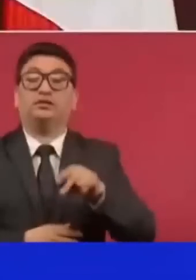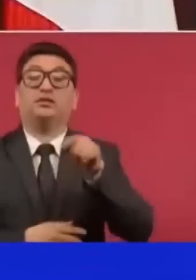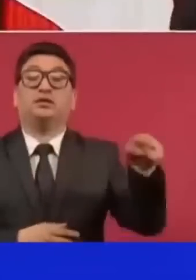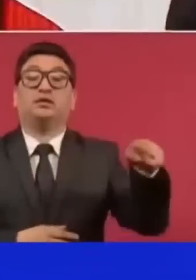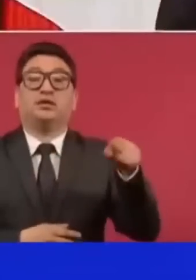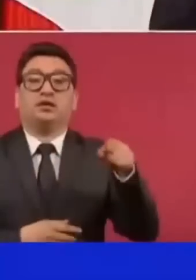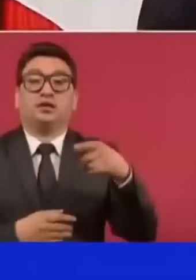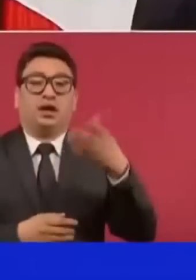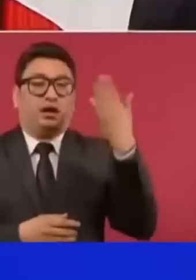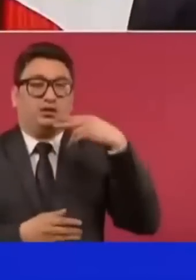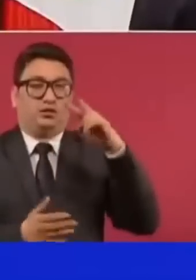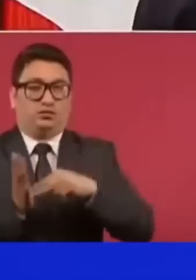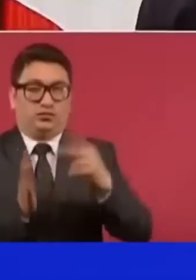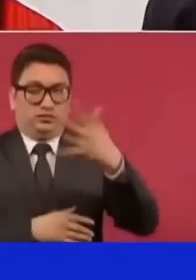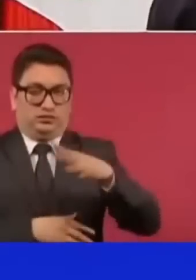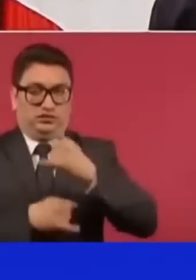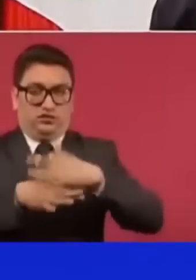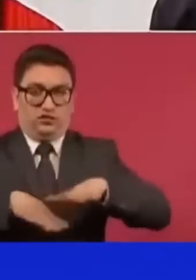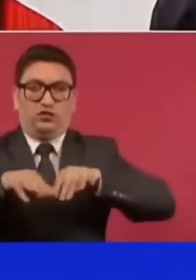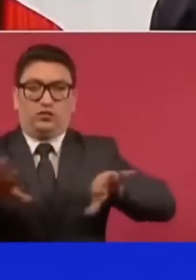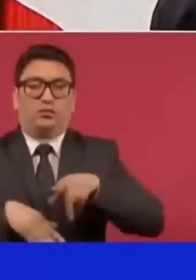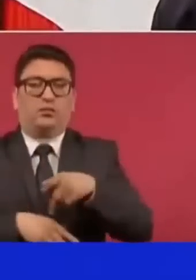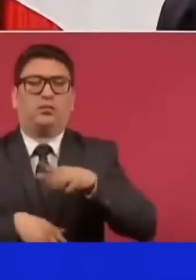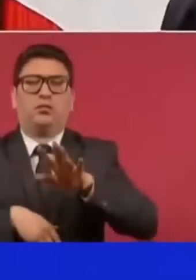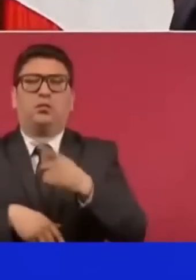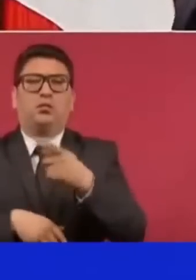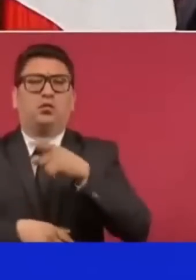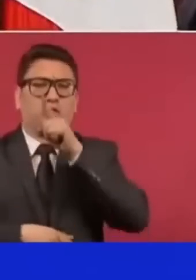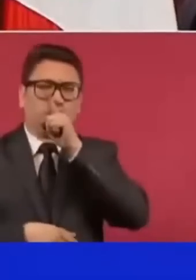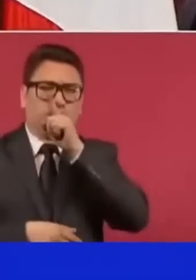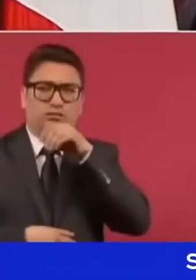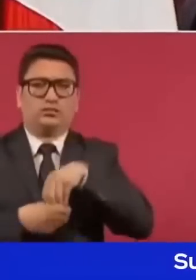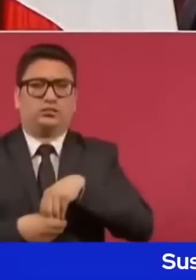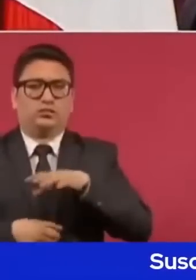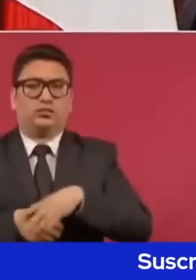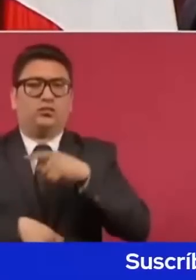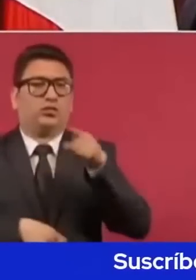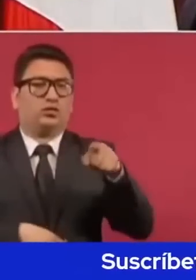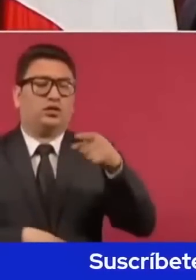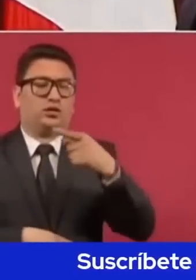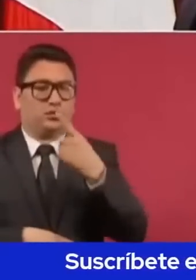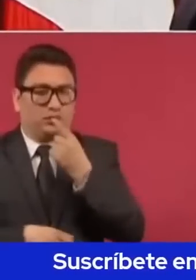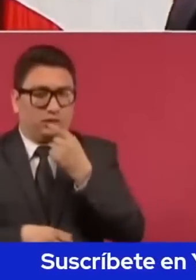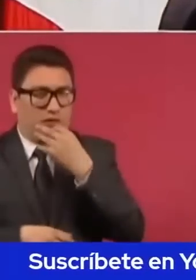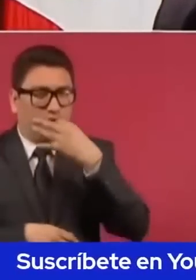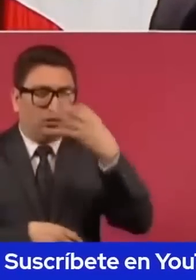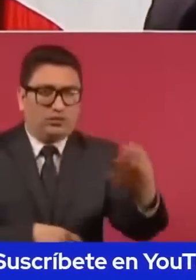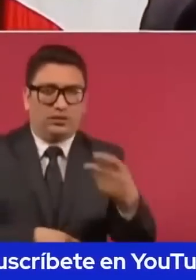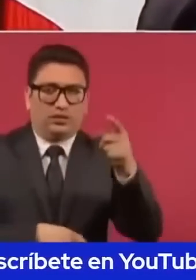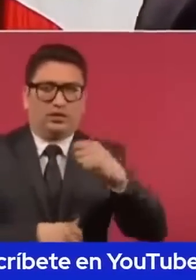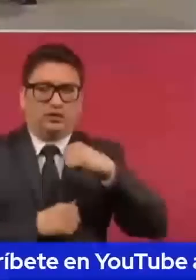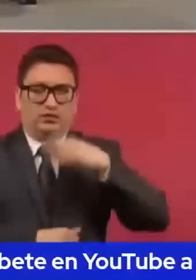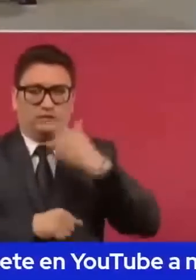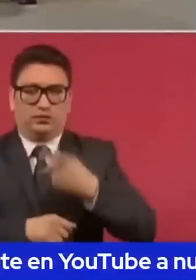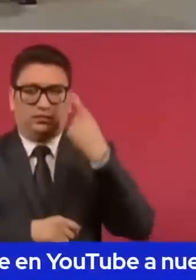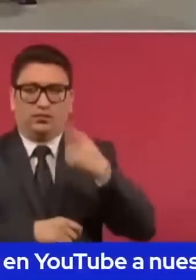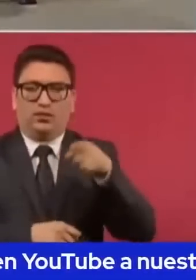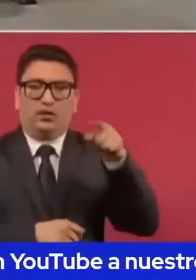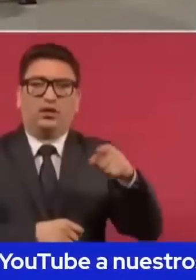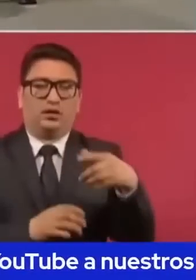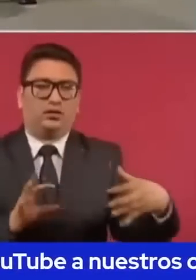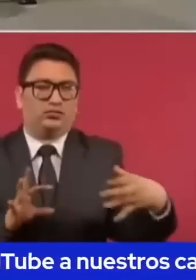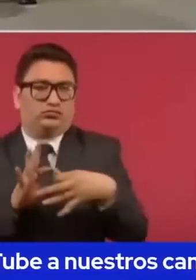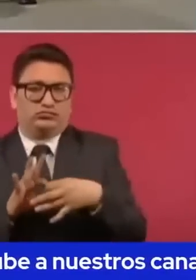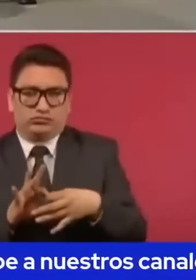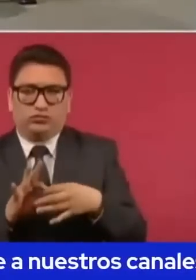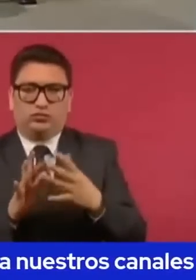información en 2010, ¿por qué no lo compartieron con los oficiales diplomáticos que estaban a cargo de la